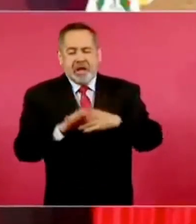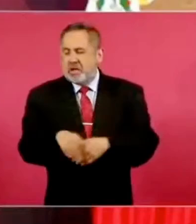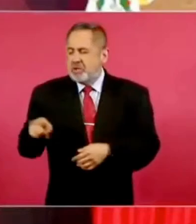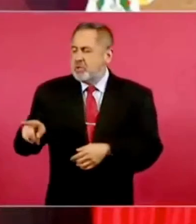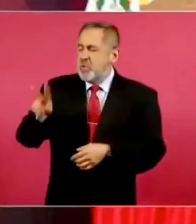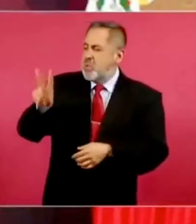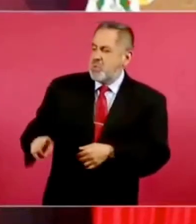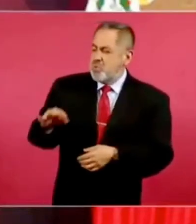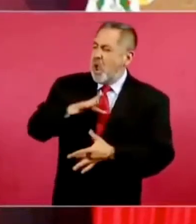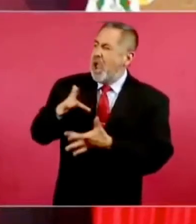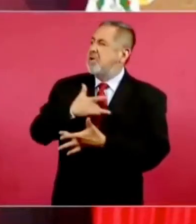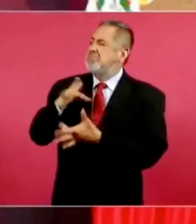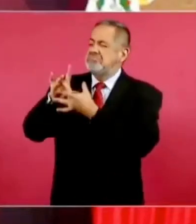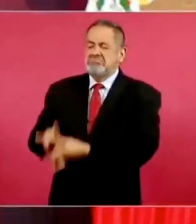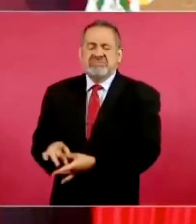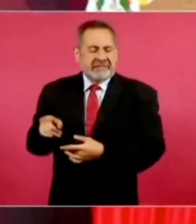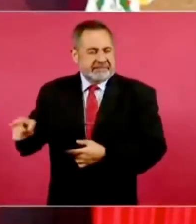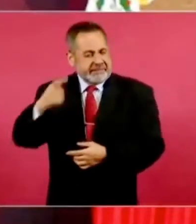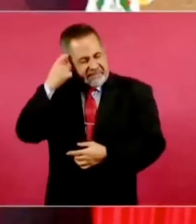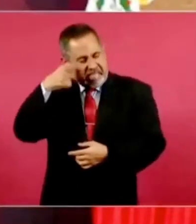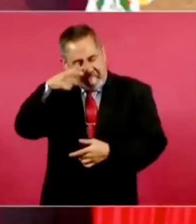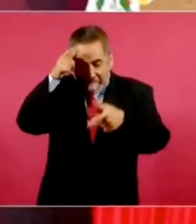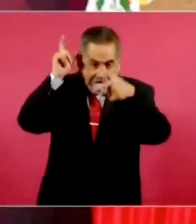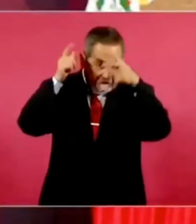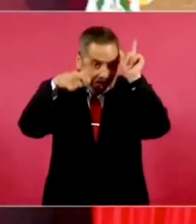desnaturalizado y frenético.